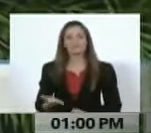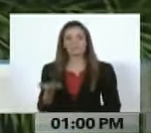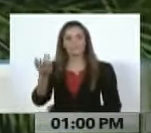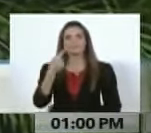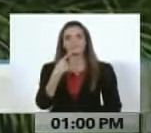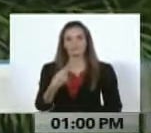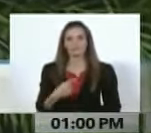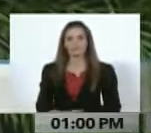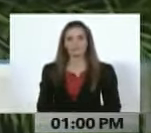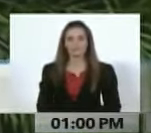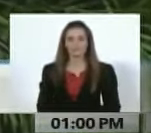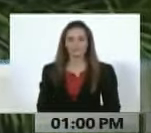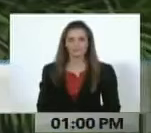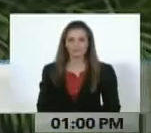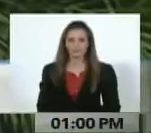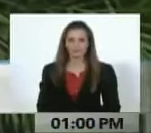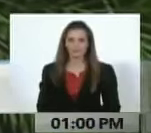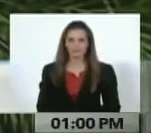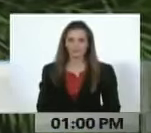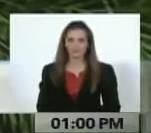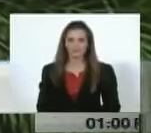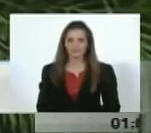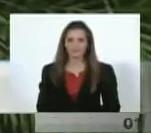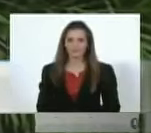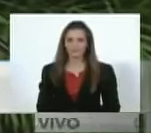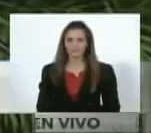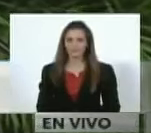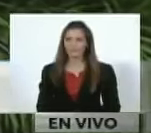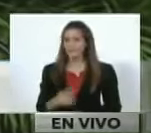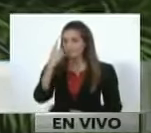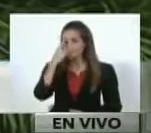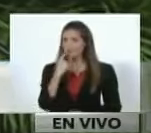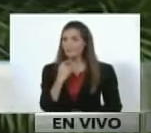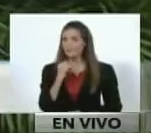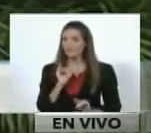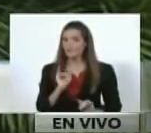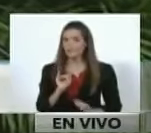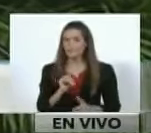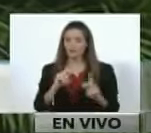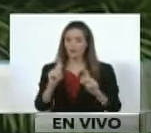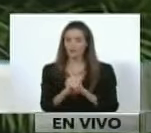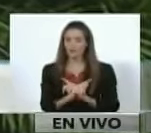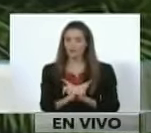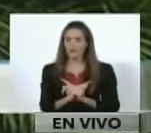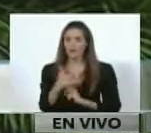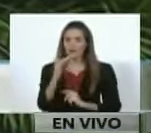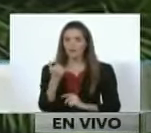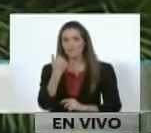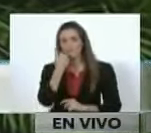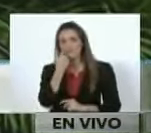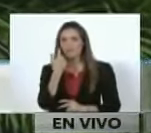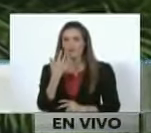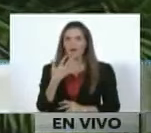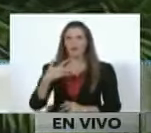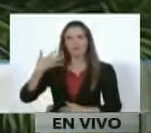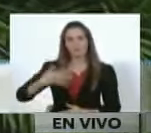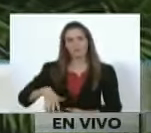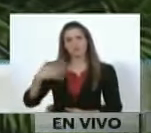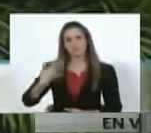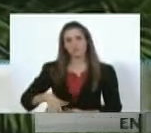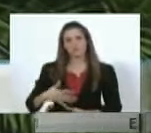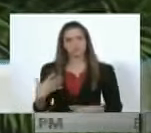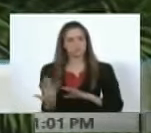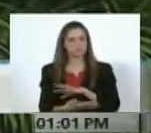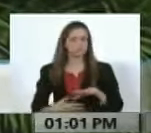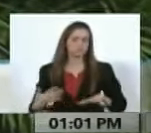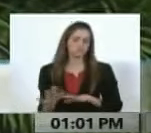destacar que de este perfil, de este cambio, surgen enfermedades de alto costo,